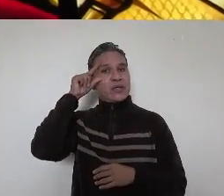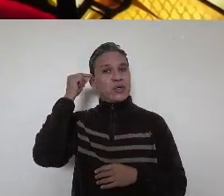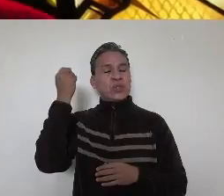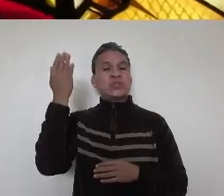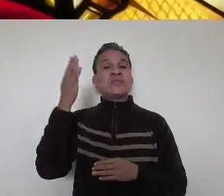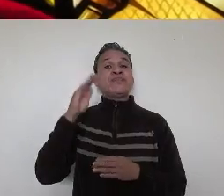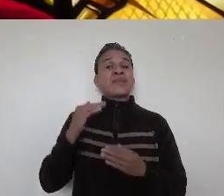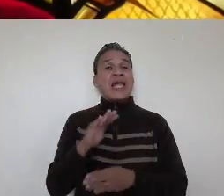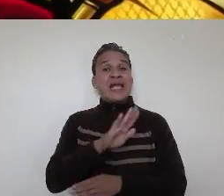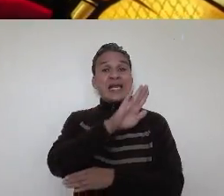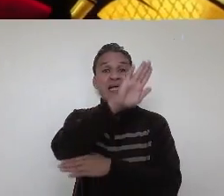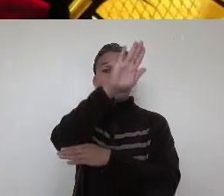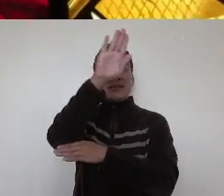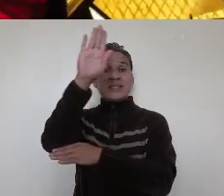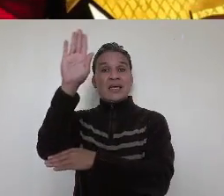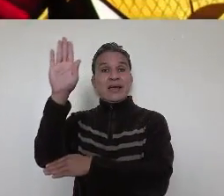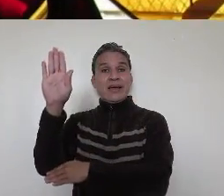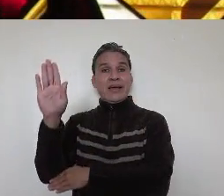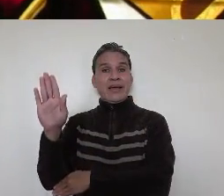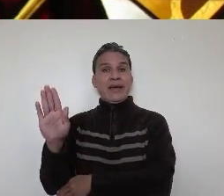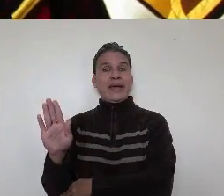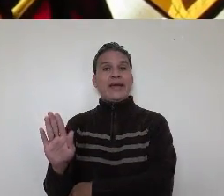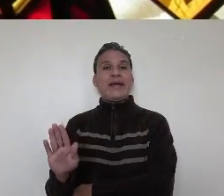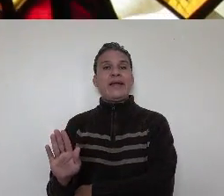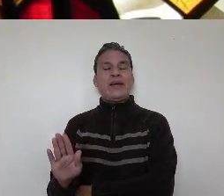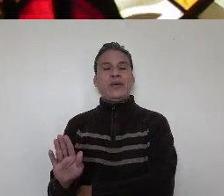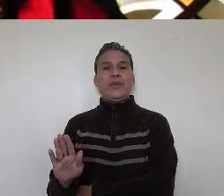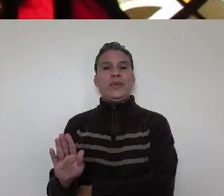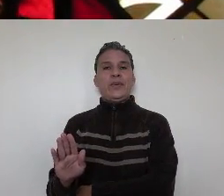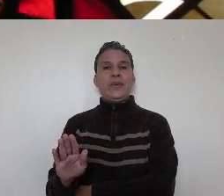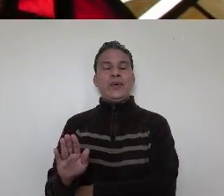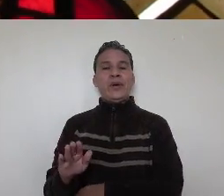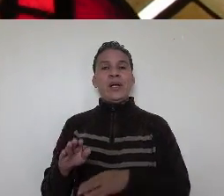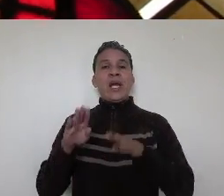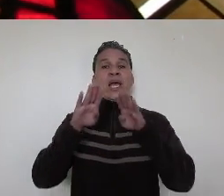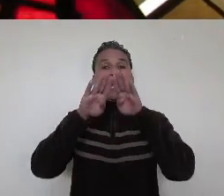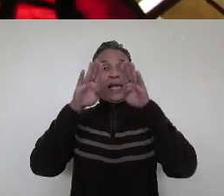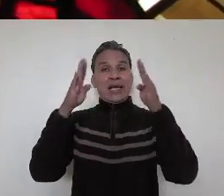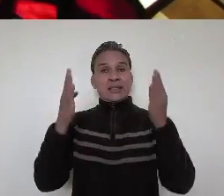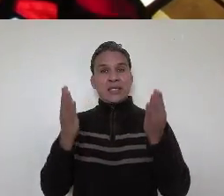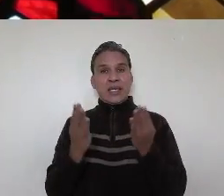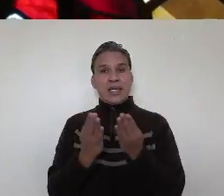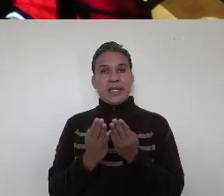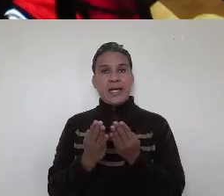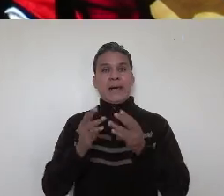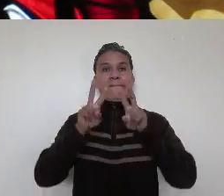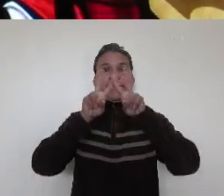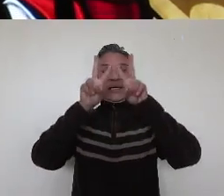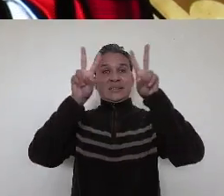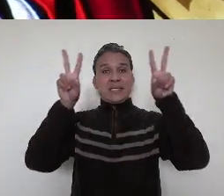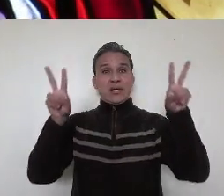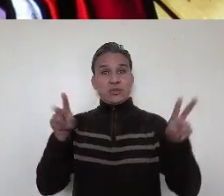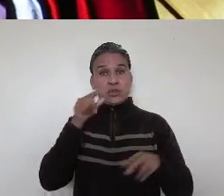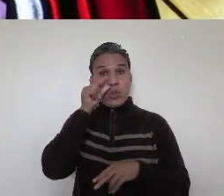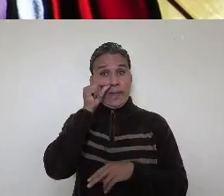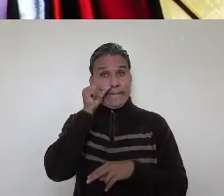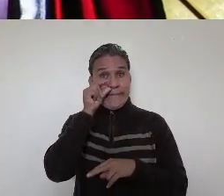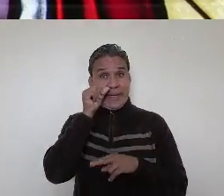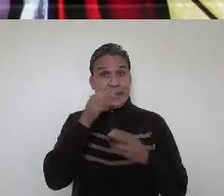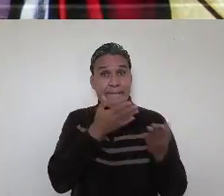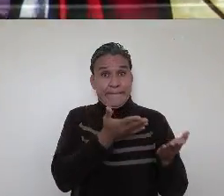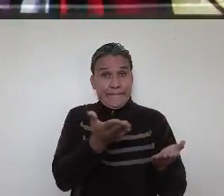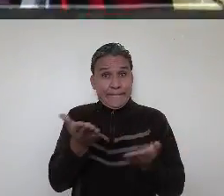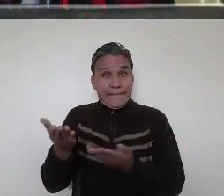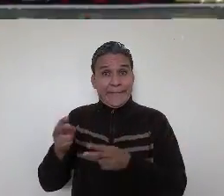Gloria a Dios en el cielo y en la tierra paz a los